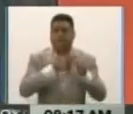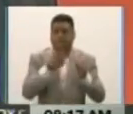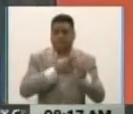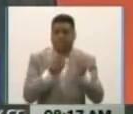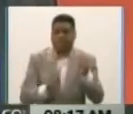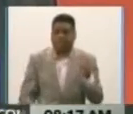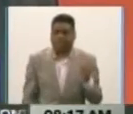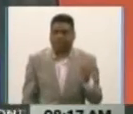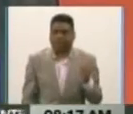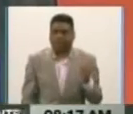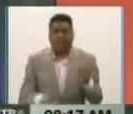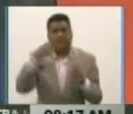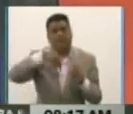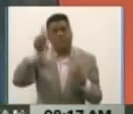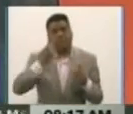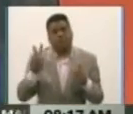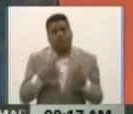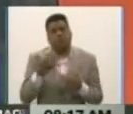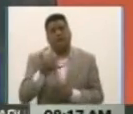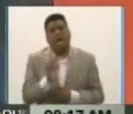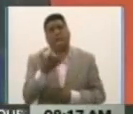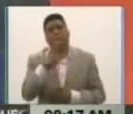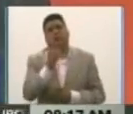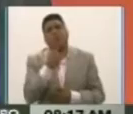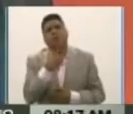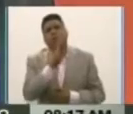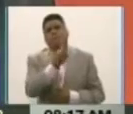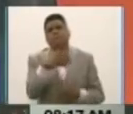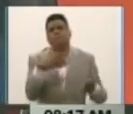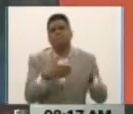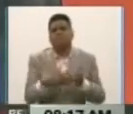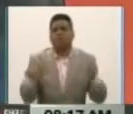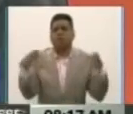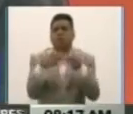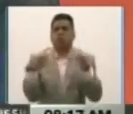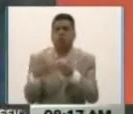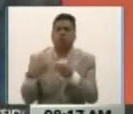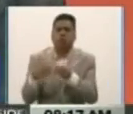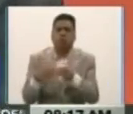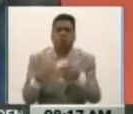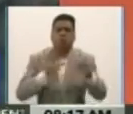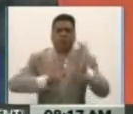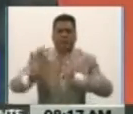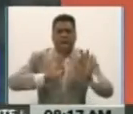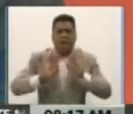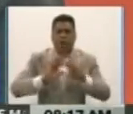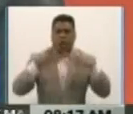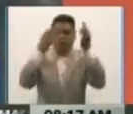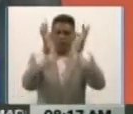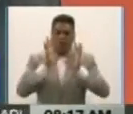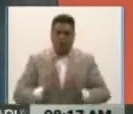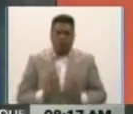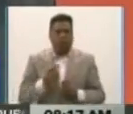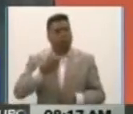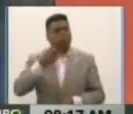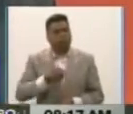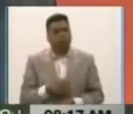podemos hablar que en Venezuela hay aproximadamente unas 1000 grupos de teatro formados, y que sean formales con todas